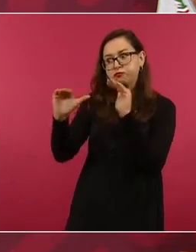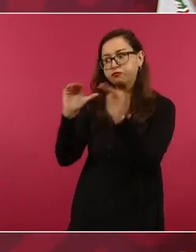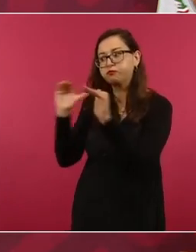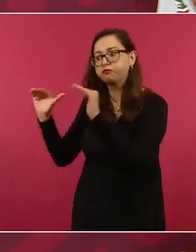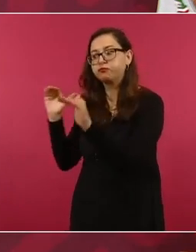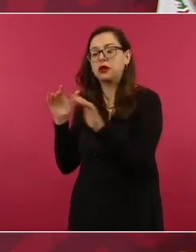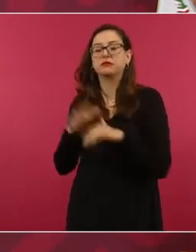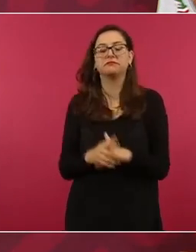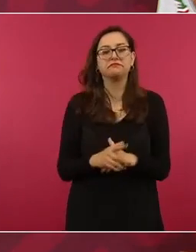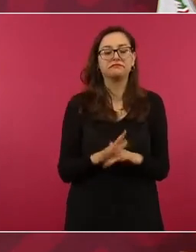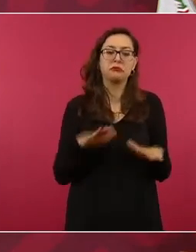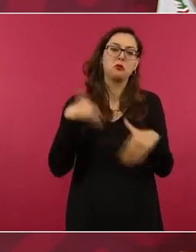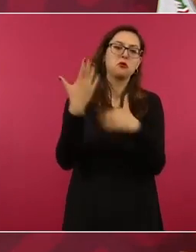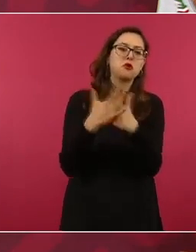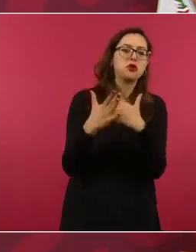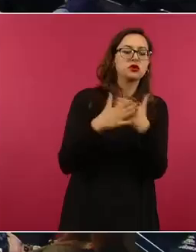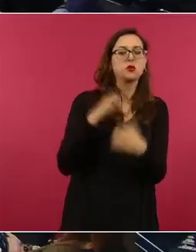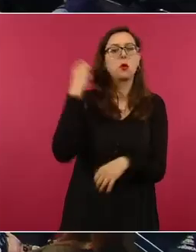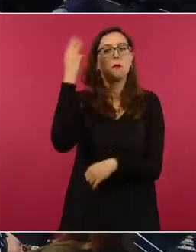siguen actuando